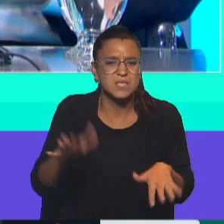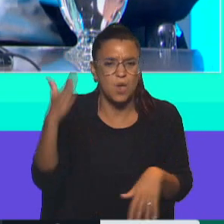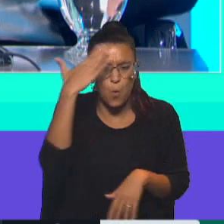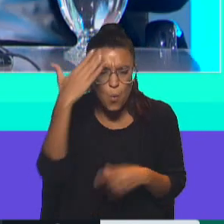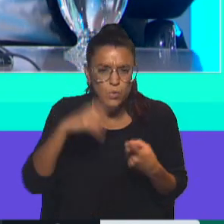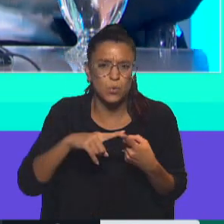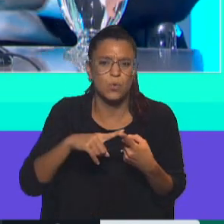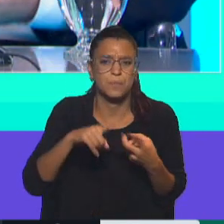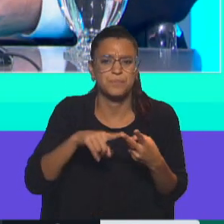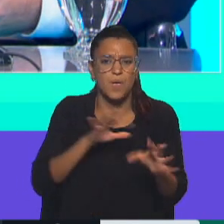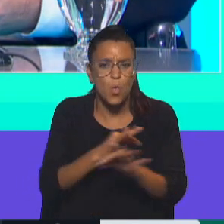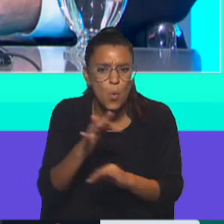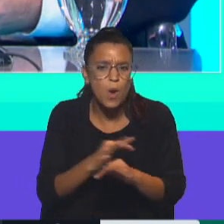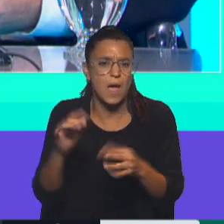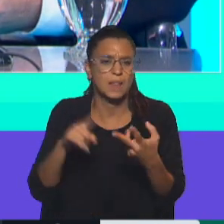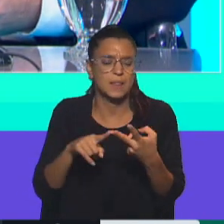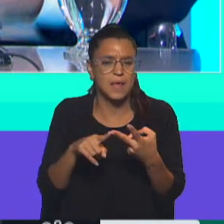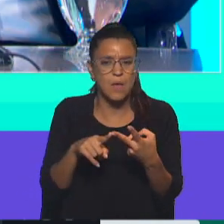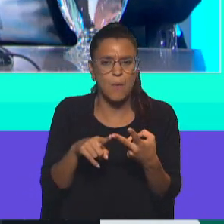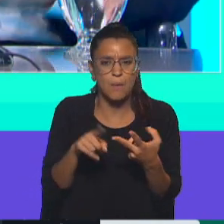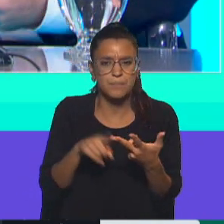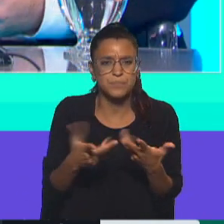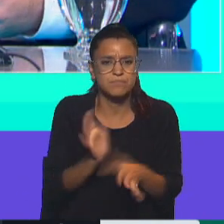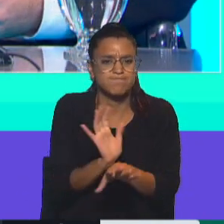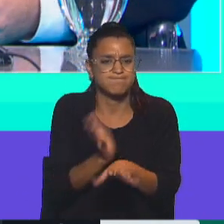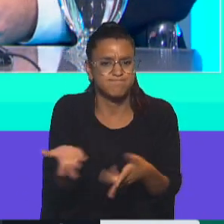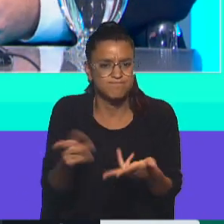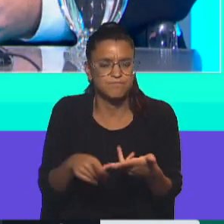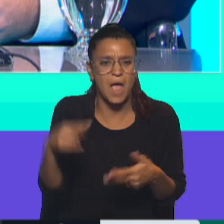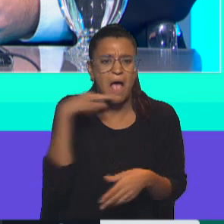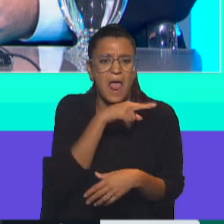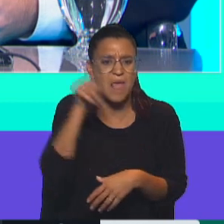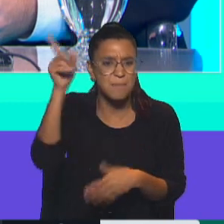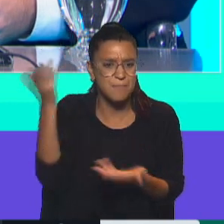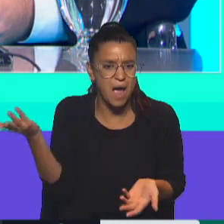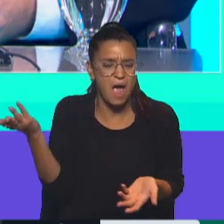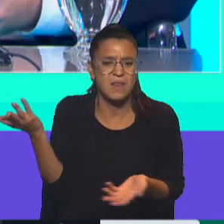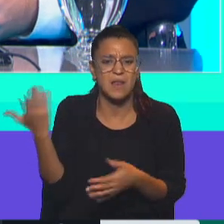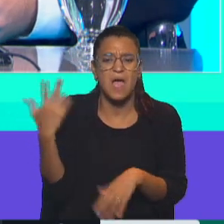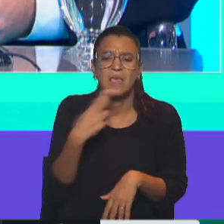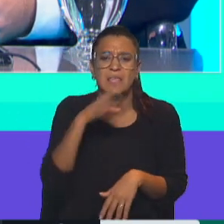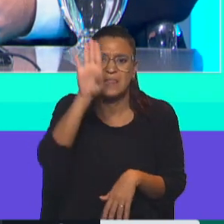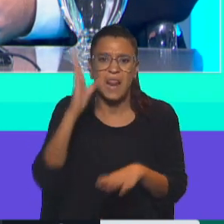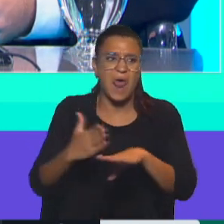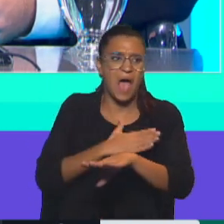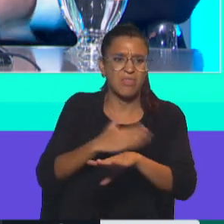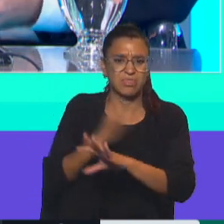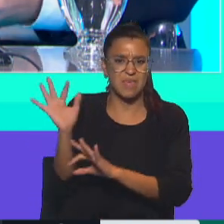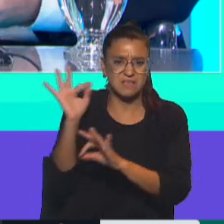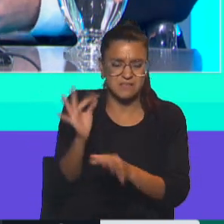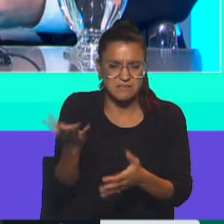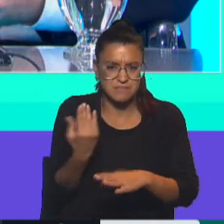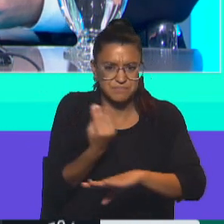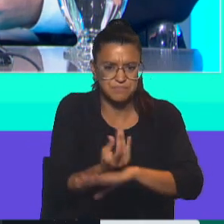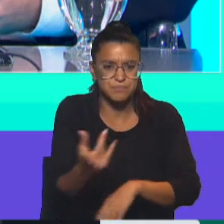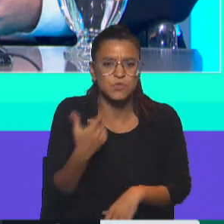cultural, educativa, simbólica, como era Alemania antes de la llegada de Hitler. Por lo tanto, este golpe a